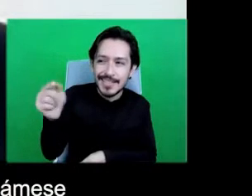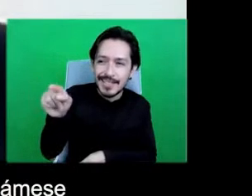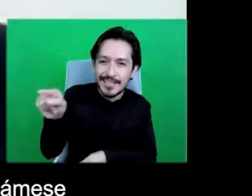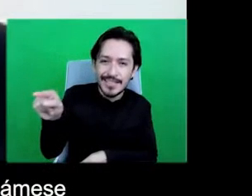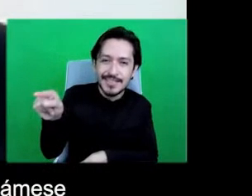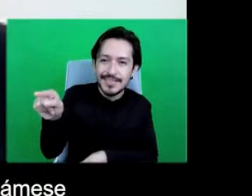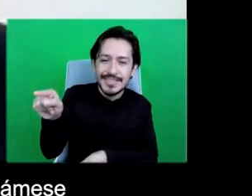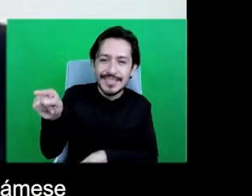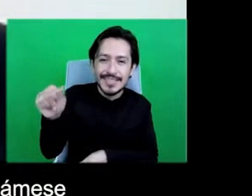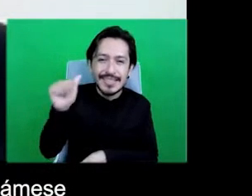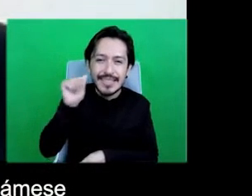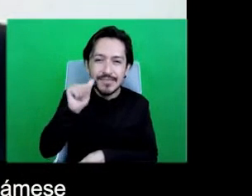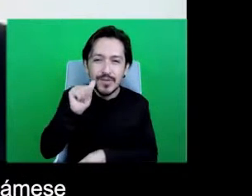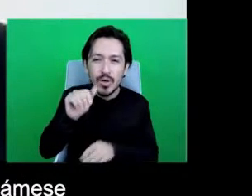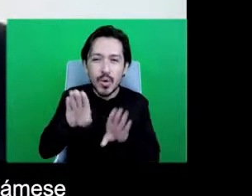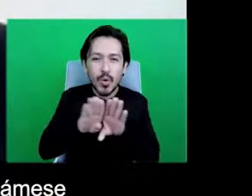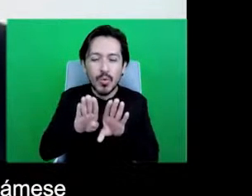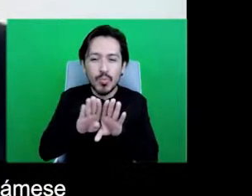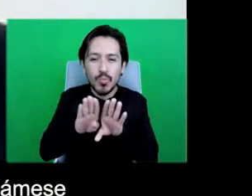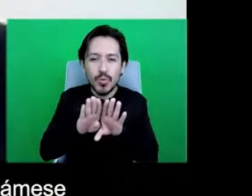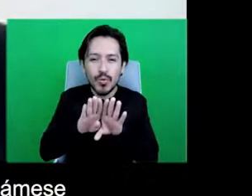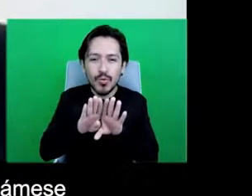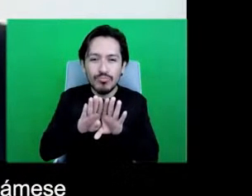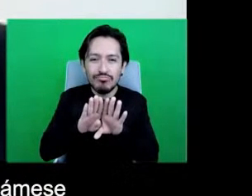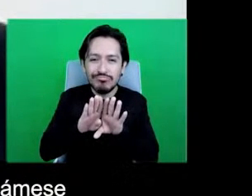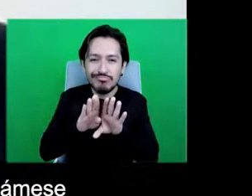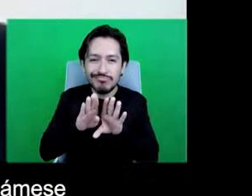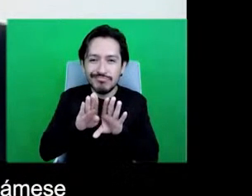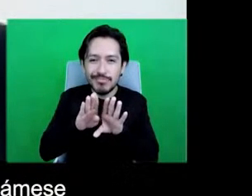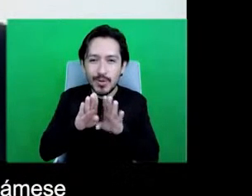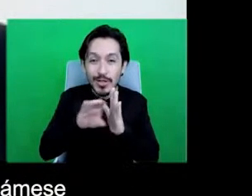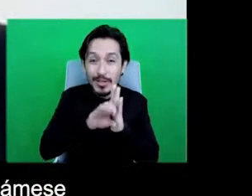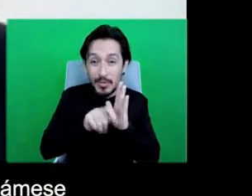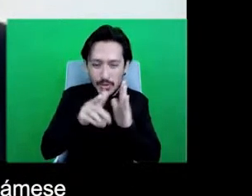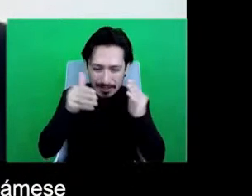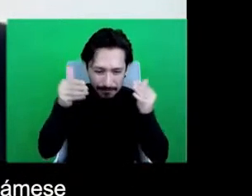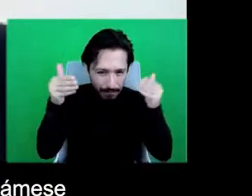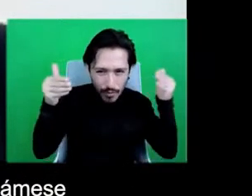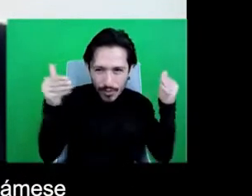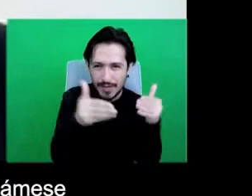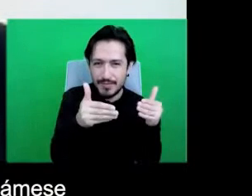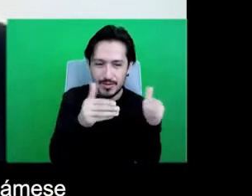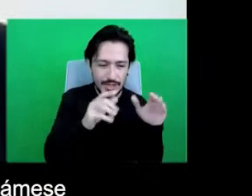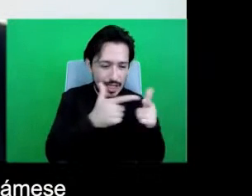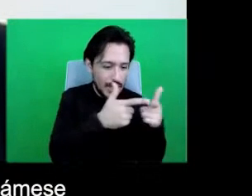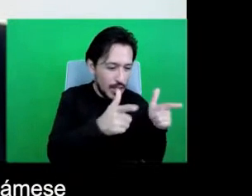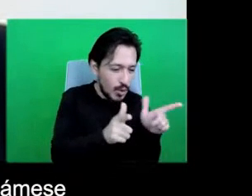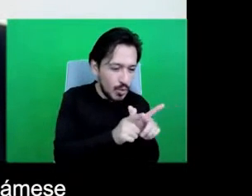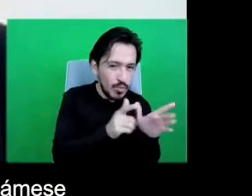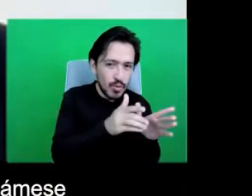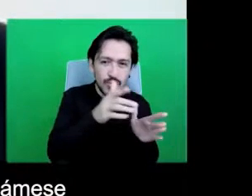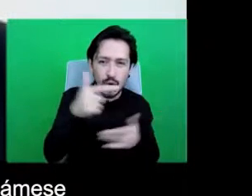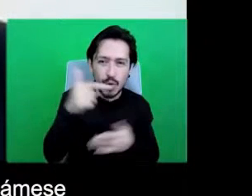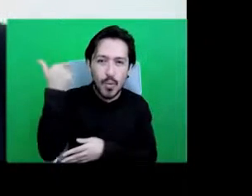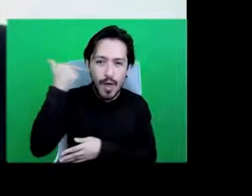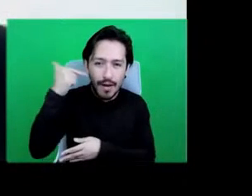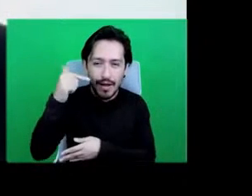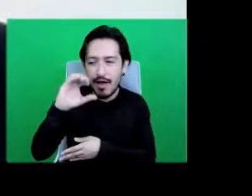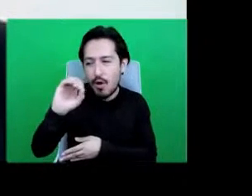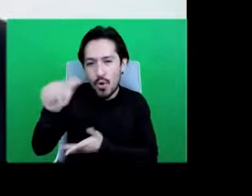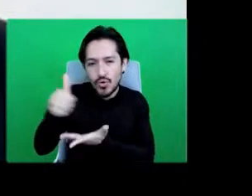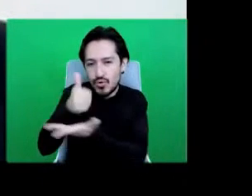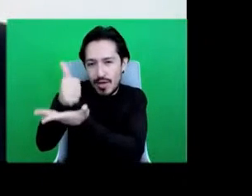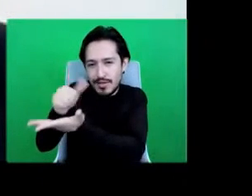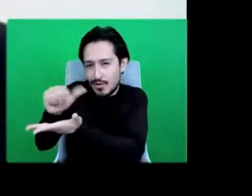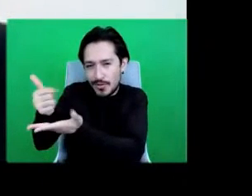grupos culturales de la capital del estado, llámese Guadalajara o algunas otras ciudades importantes. Y qué bueno que fue